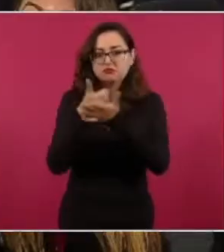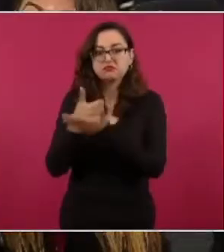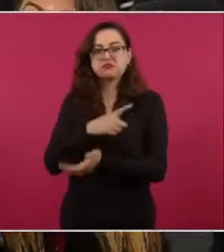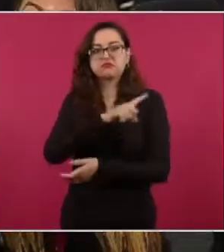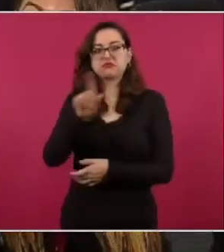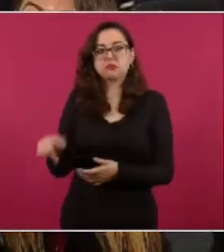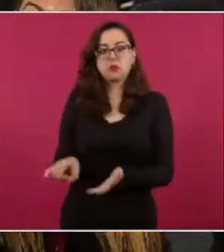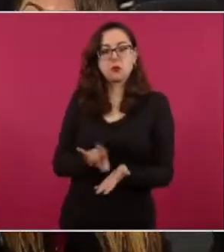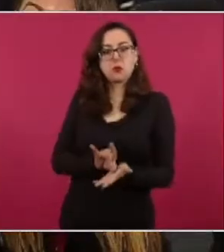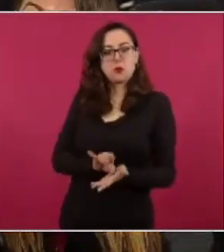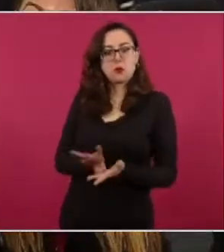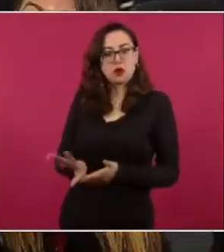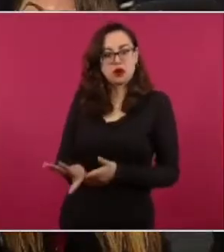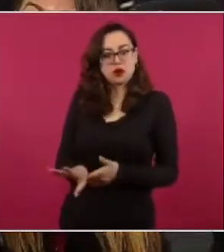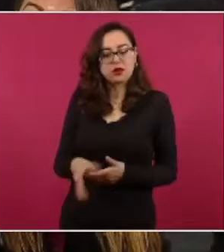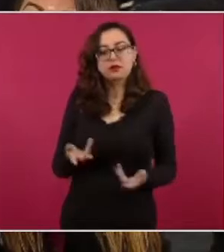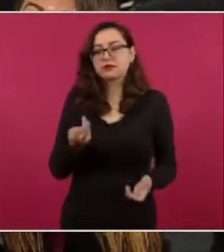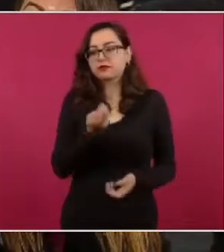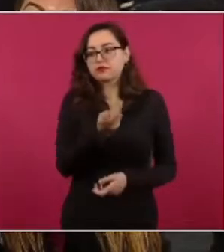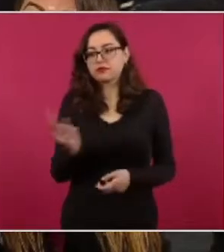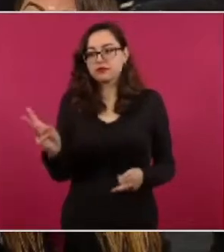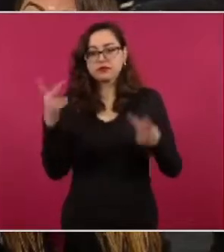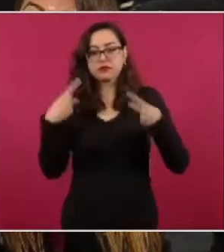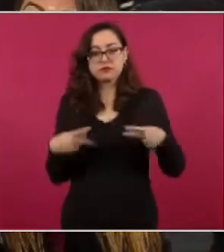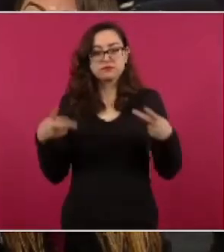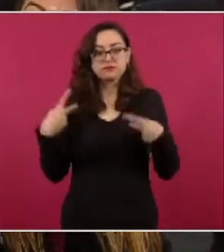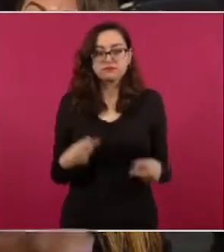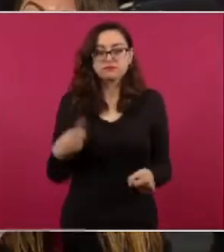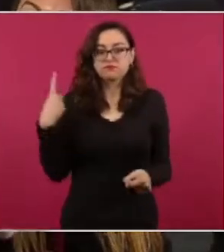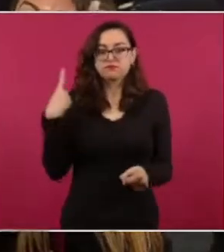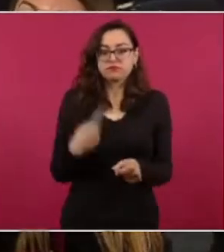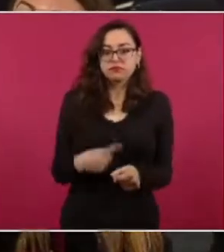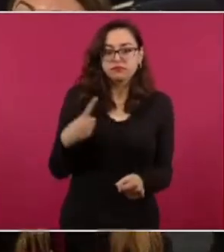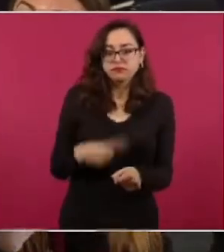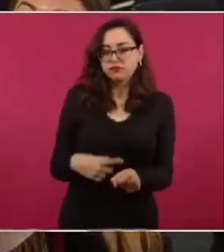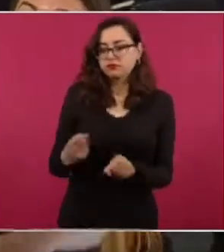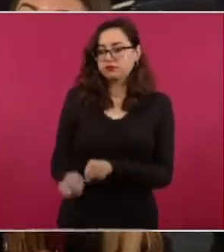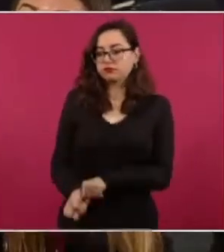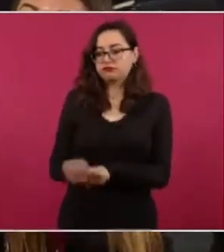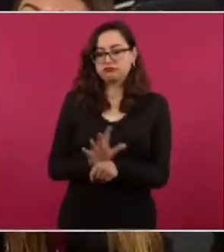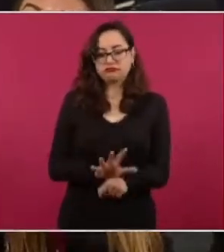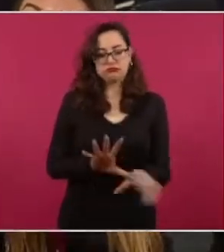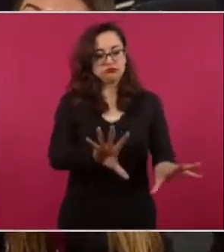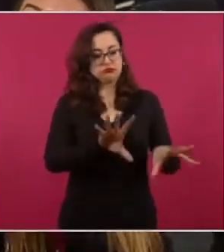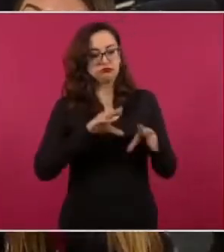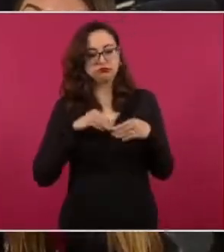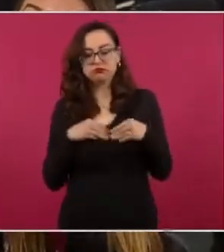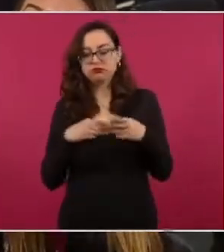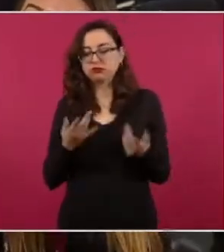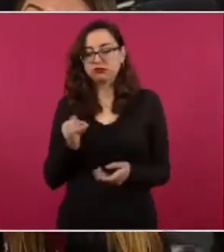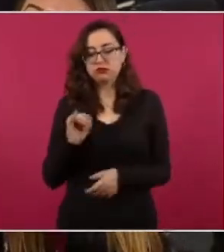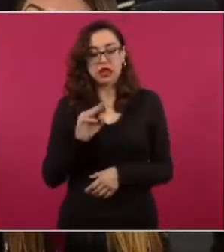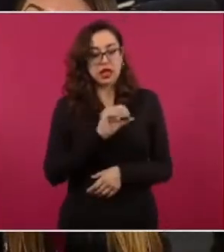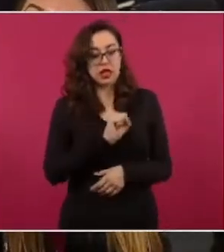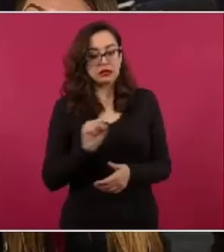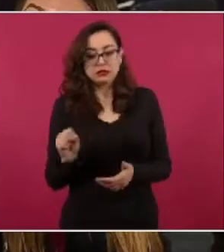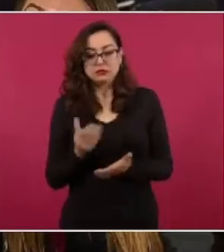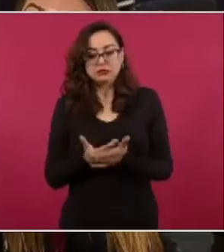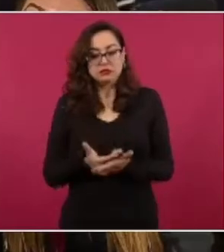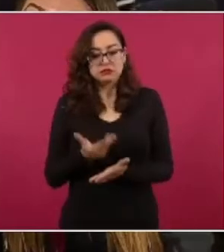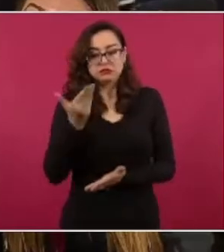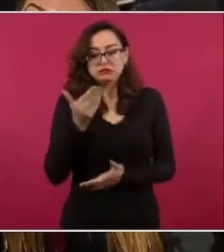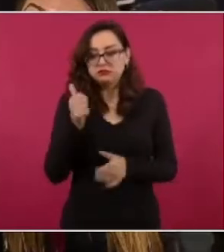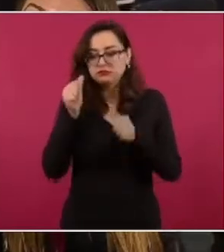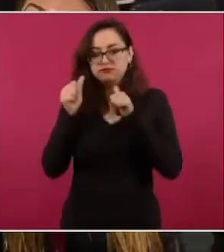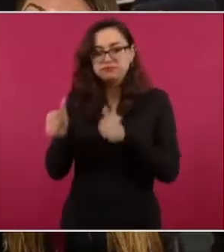personal de ahí se enfermó, se contagió y no contaban en ese momento con la alta del IMSS. Se les atendió en el